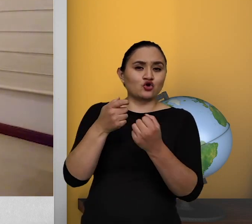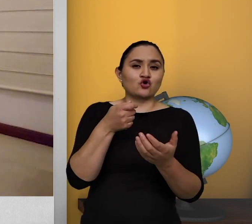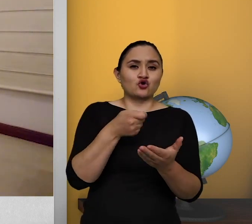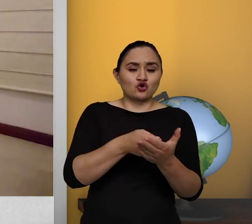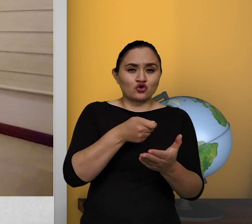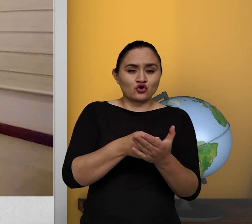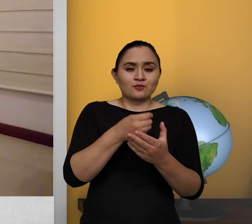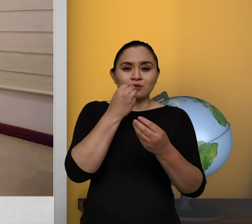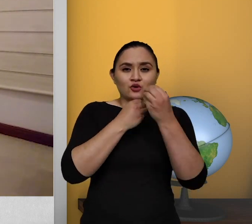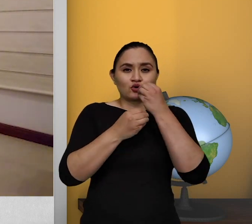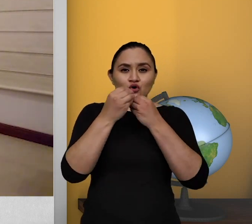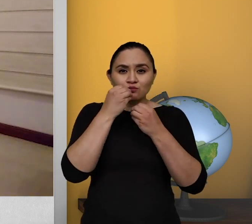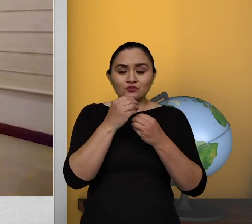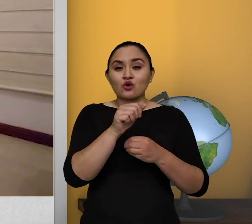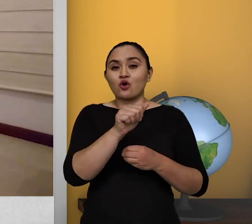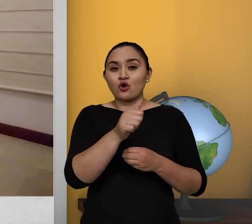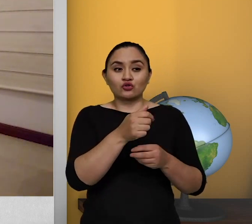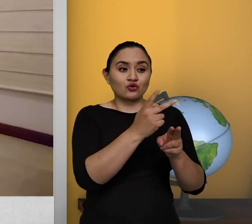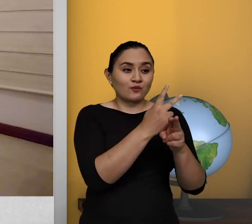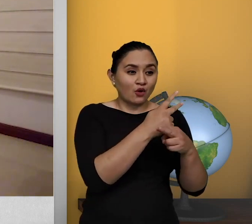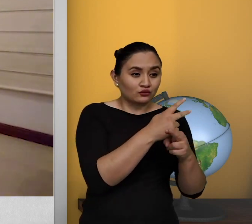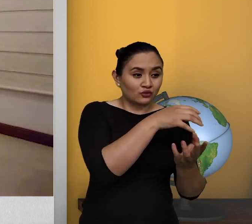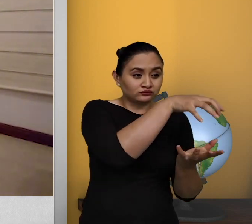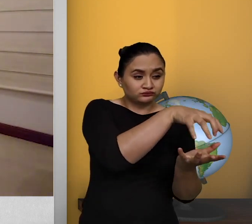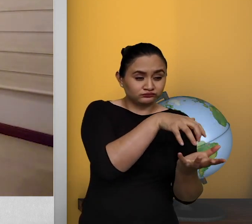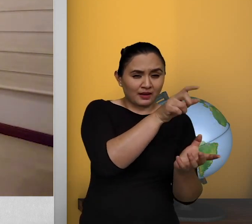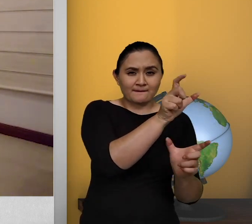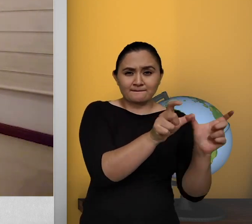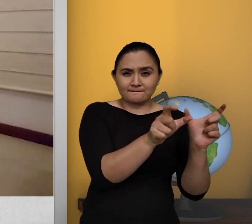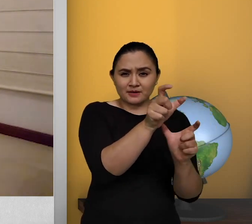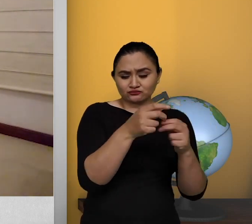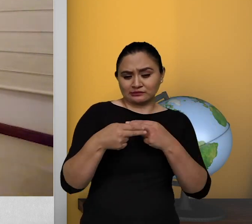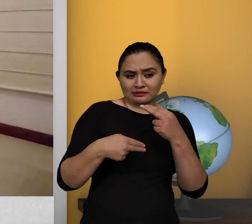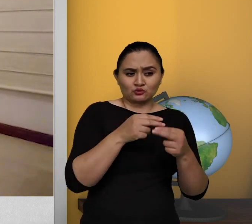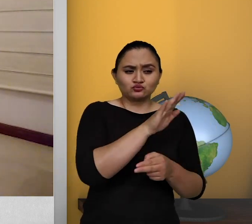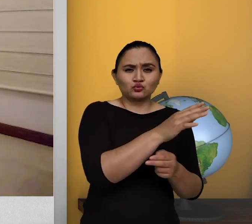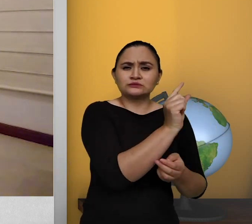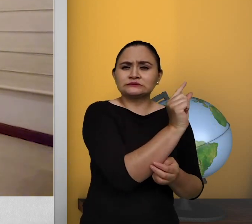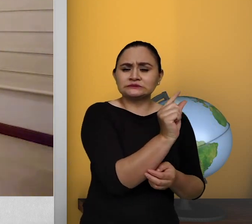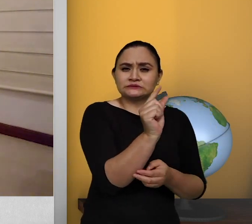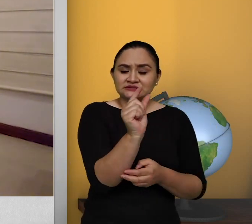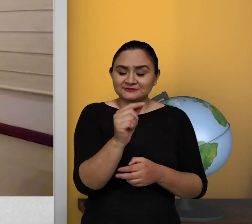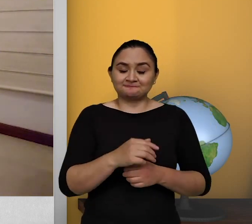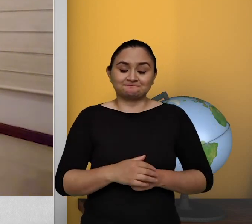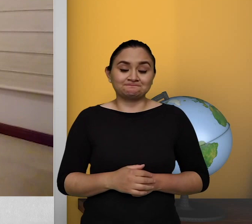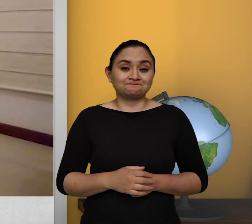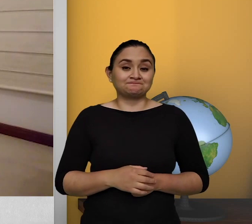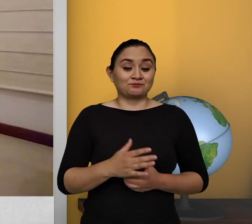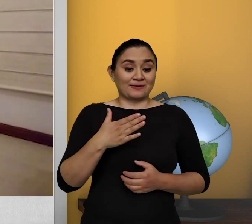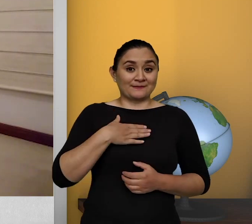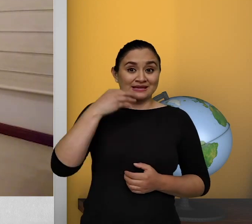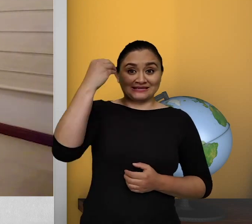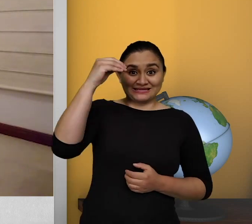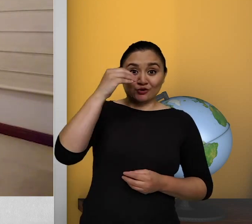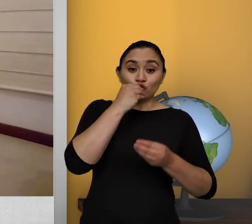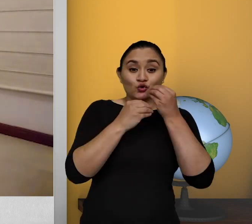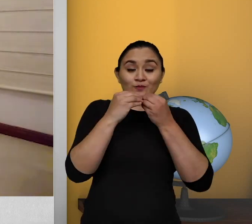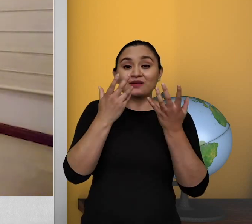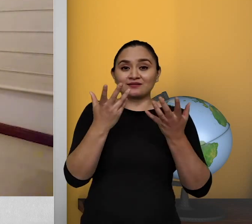comprar los alimentos a pequeños productores y que mis colaciones diarias incluyen variadas